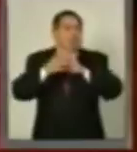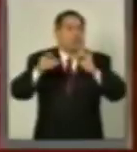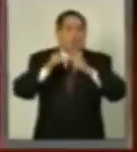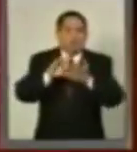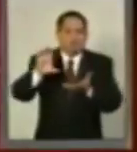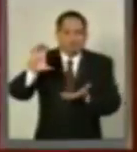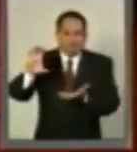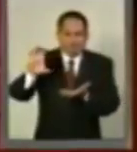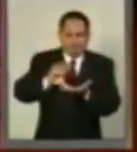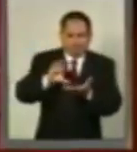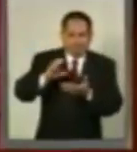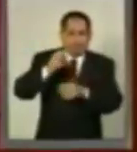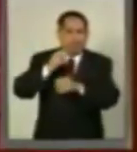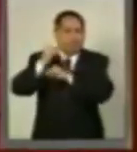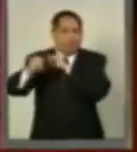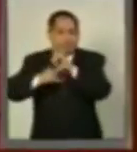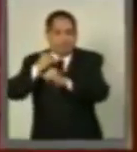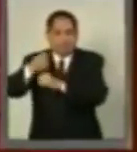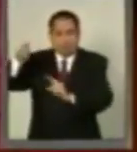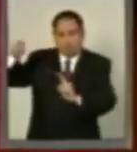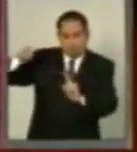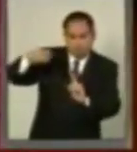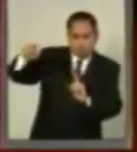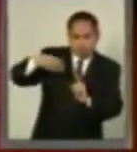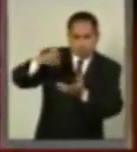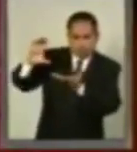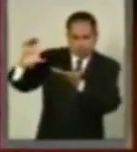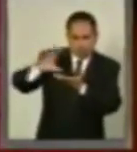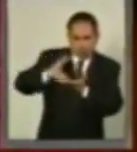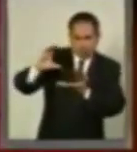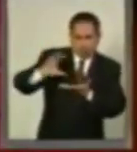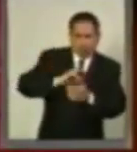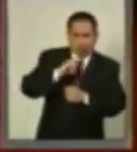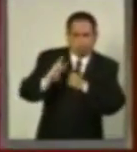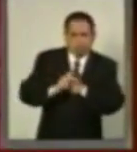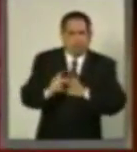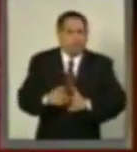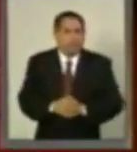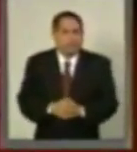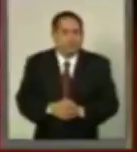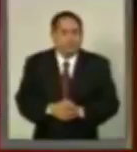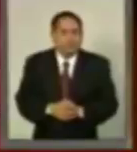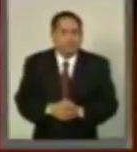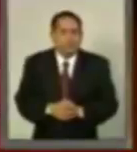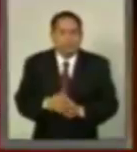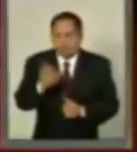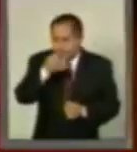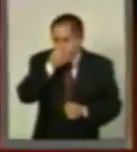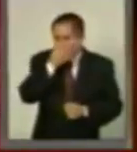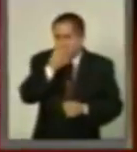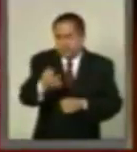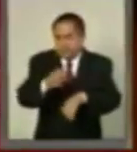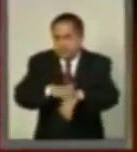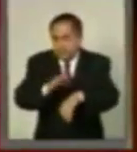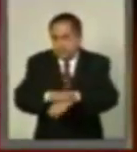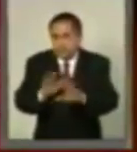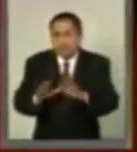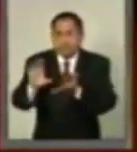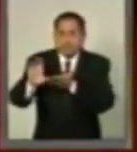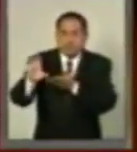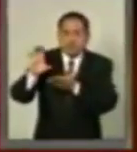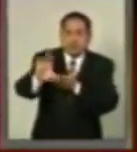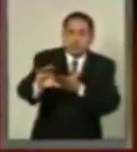hablado, que ha llegado a nivel internacional de otros países, quiero decirle que llega